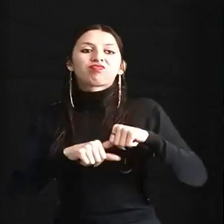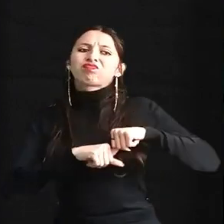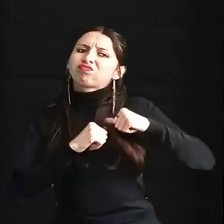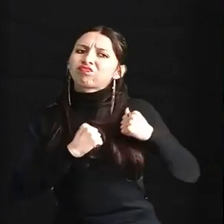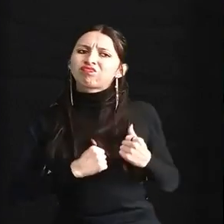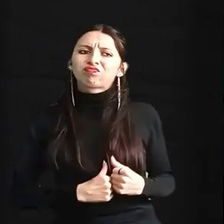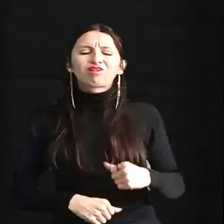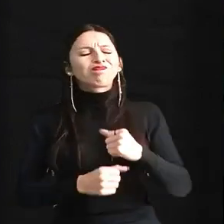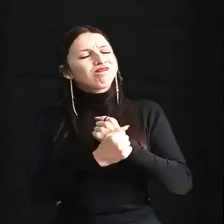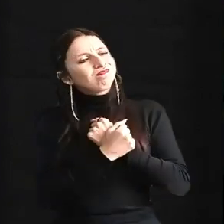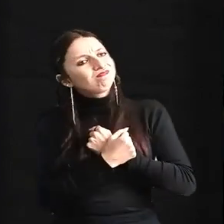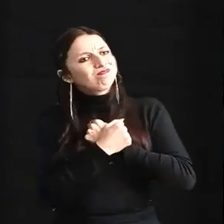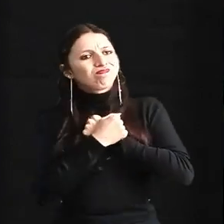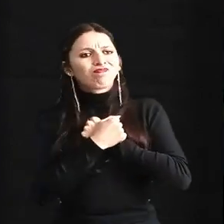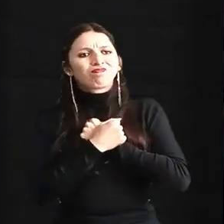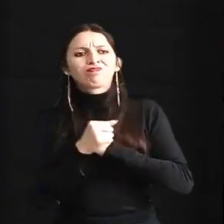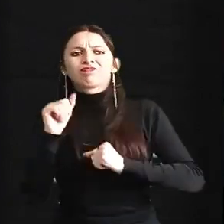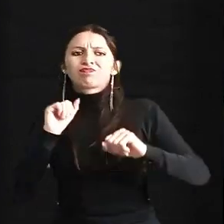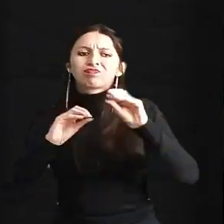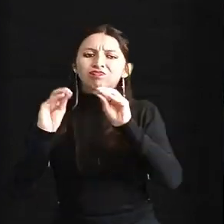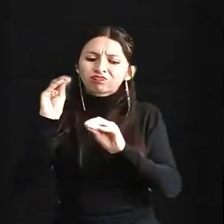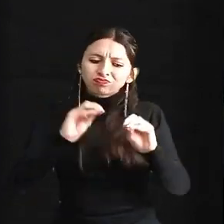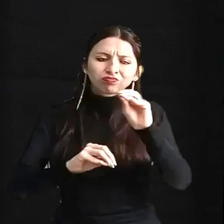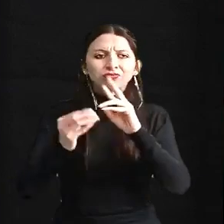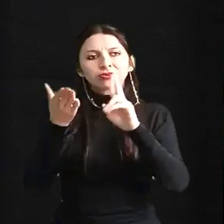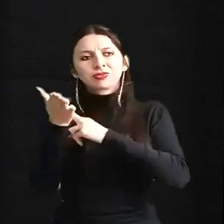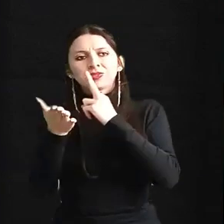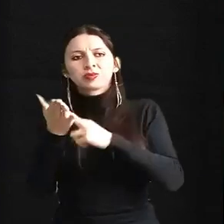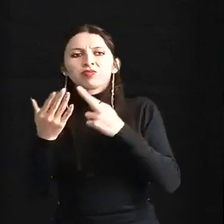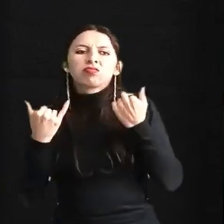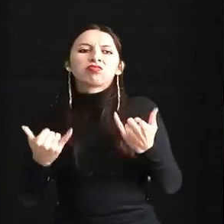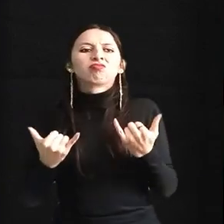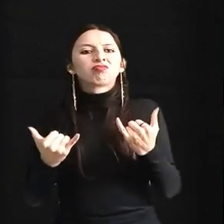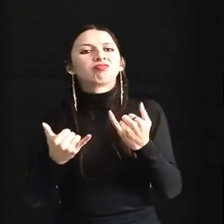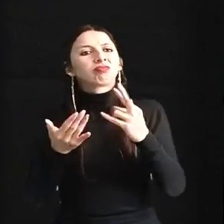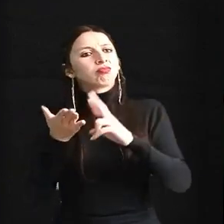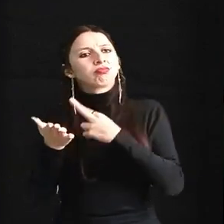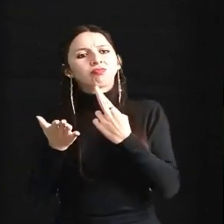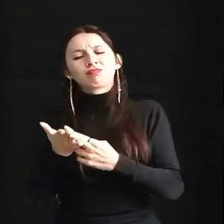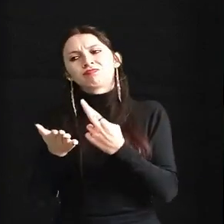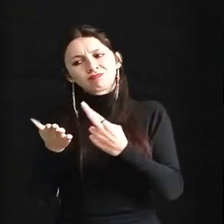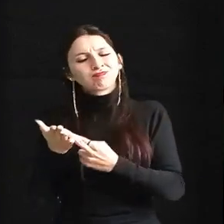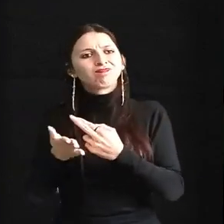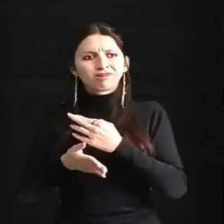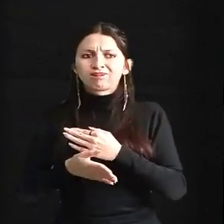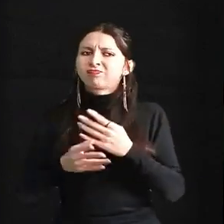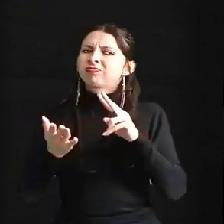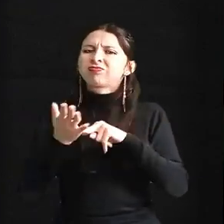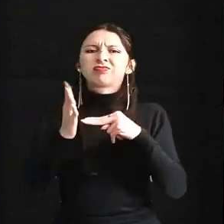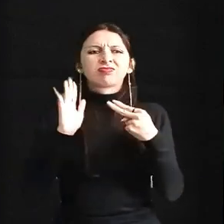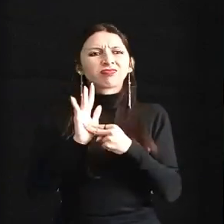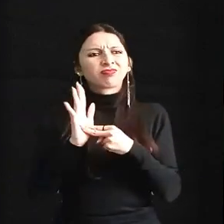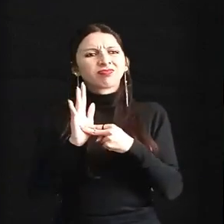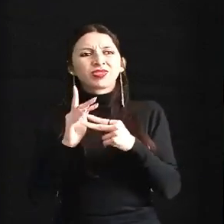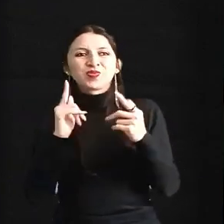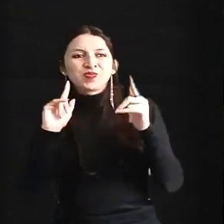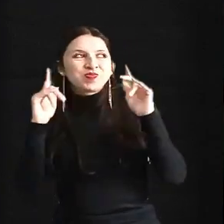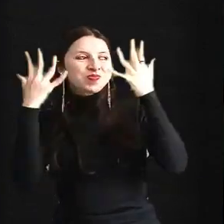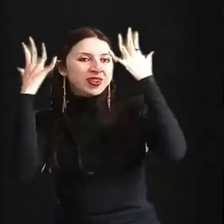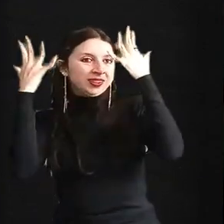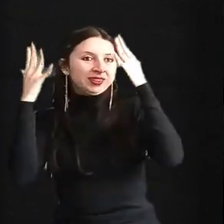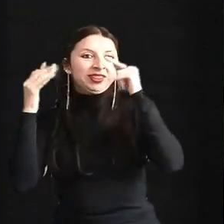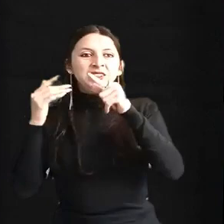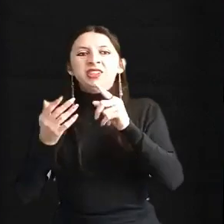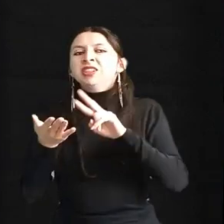el alma y el corazón y cada vez que tenemos ya hoy publicamos publicamos a tiempo es es una celebración